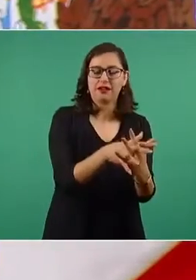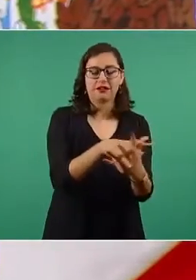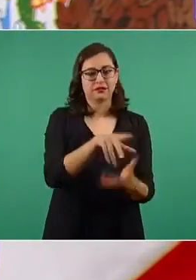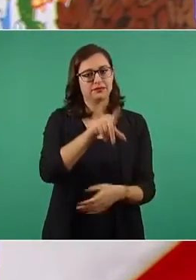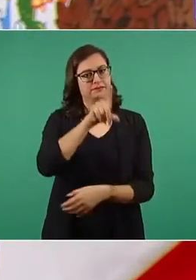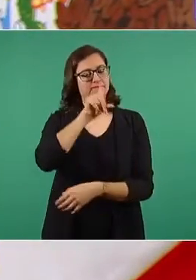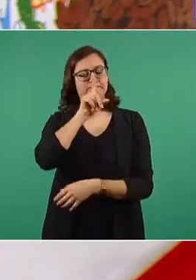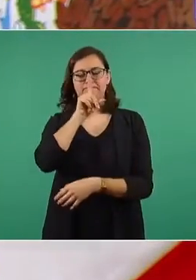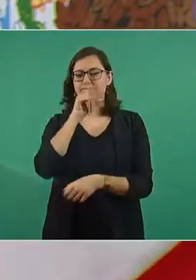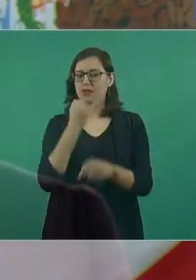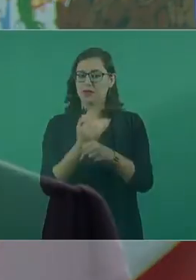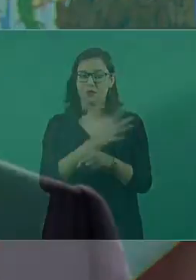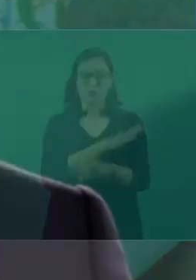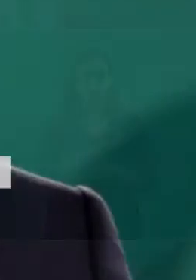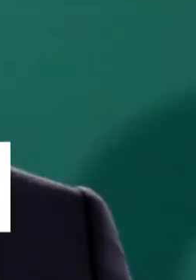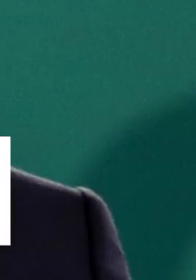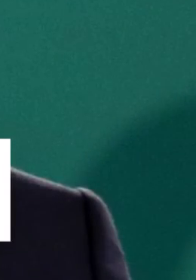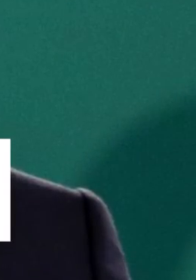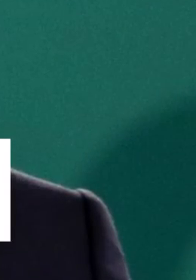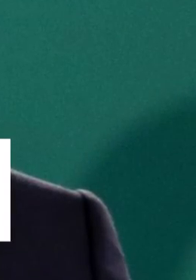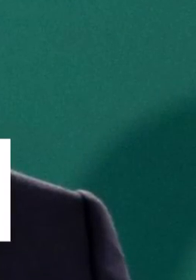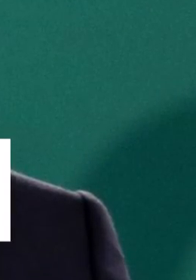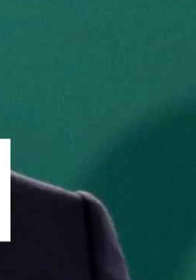se puede enfrentar con la violencia